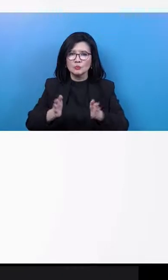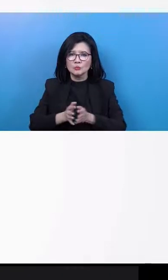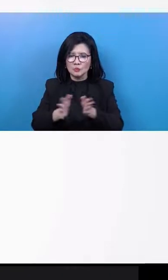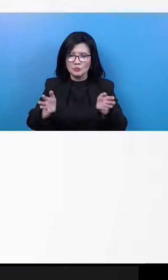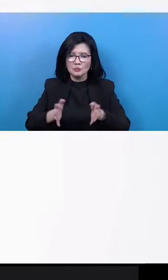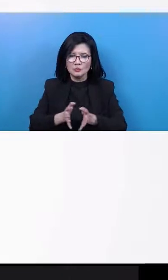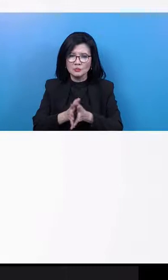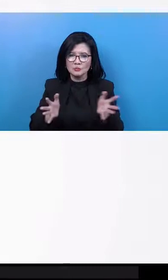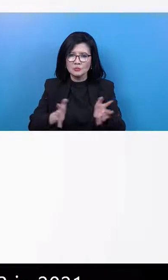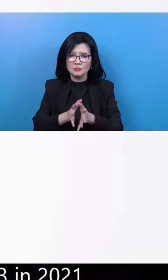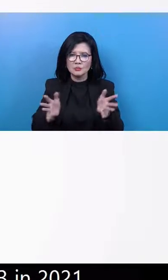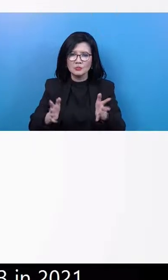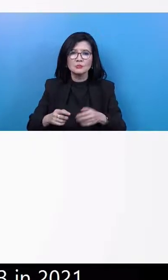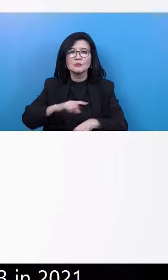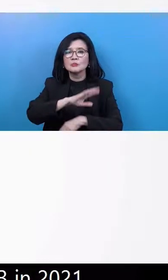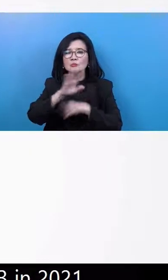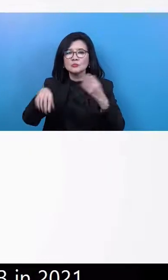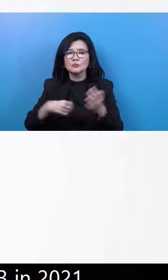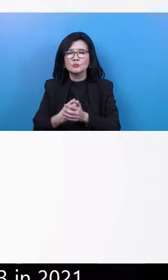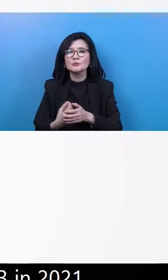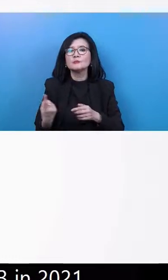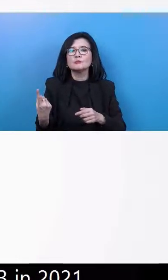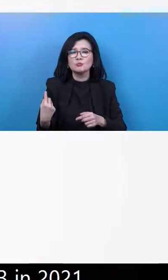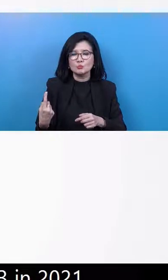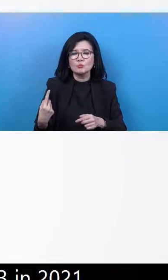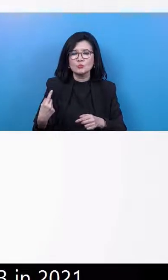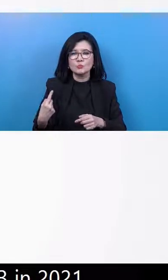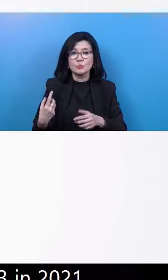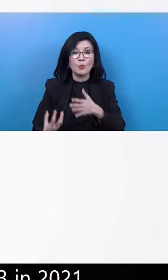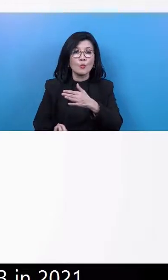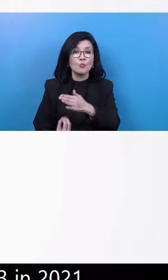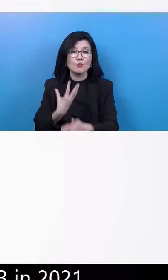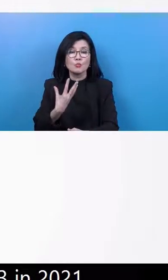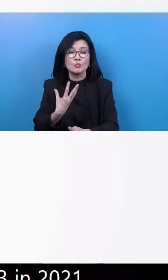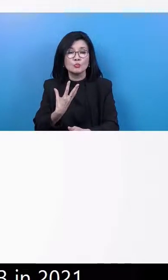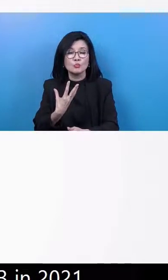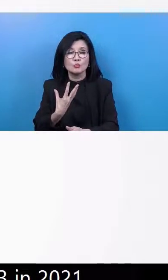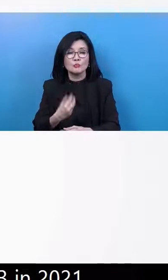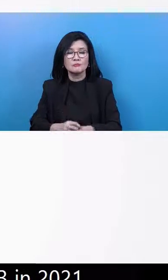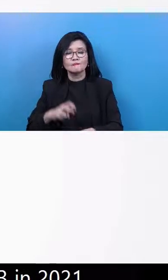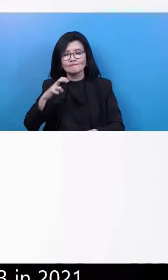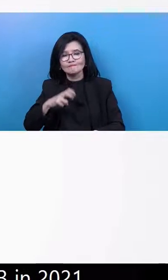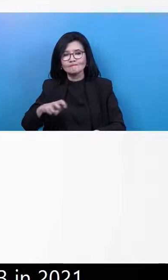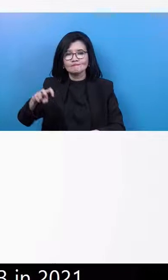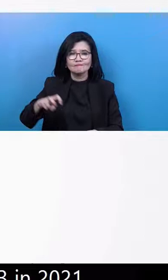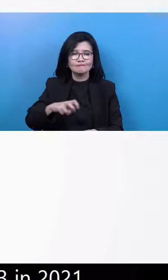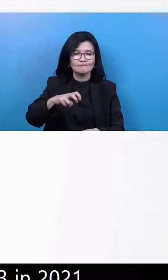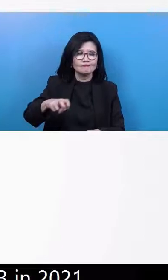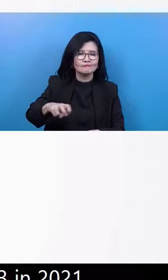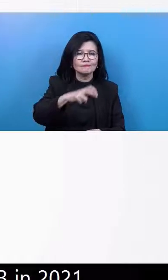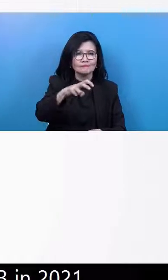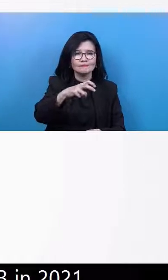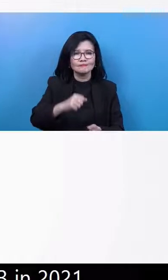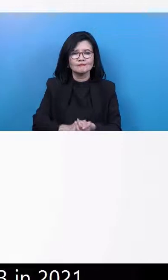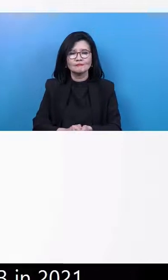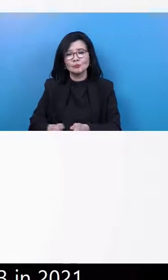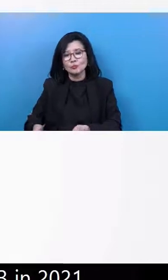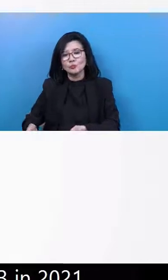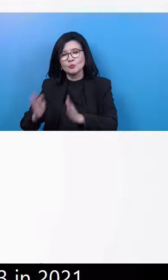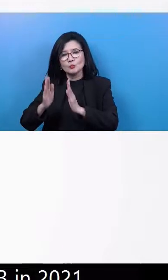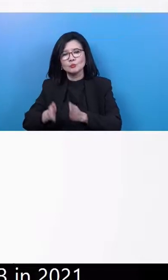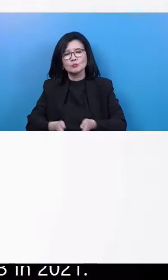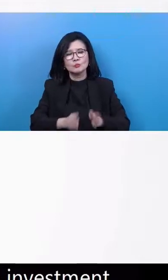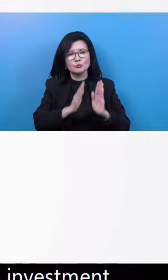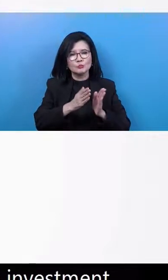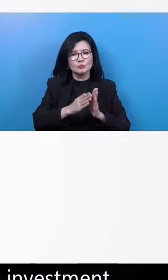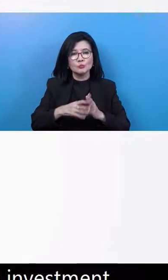fue la construcción, fue la industria, las industrias de zona franca, el comercio, el